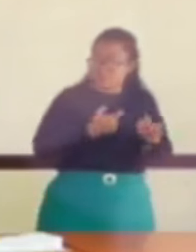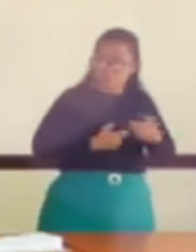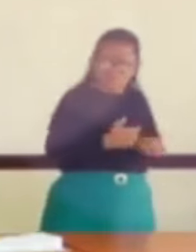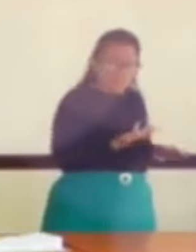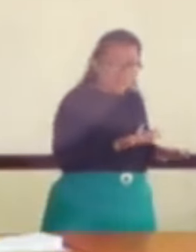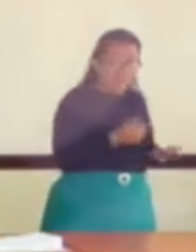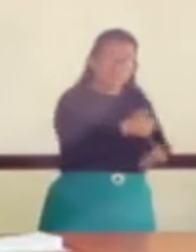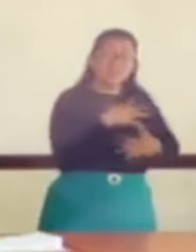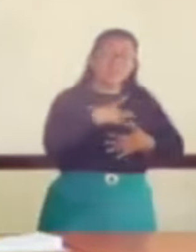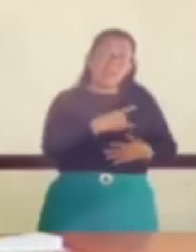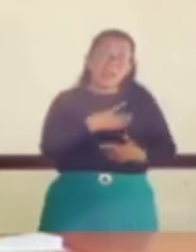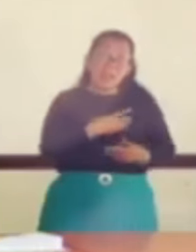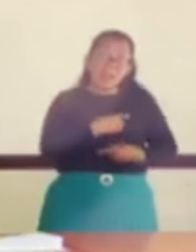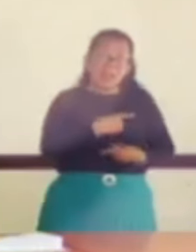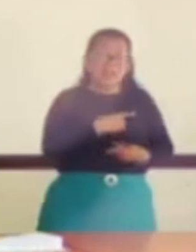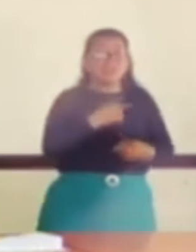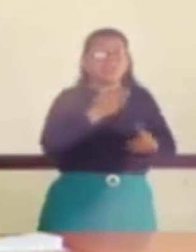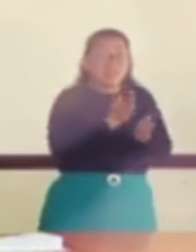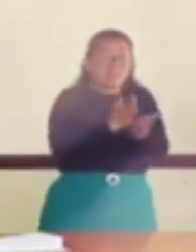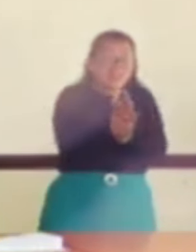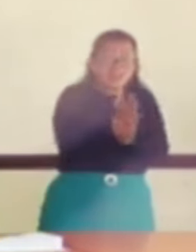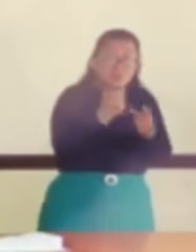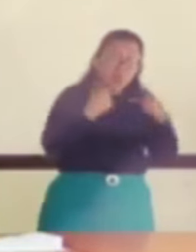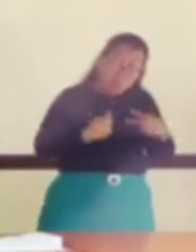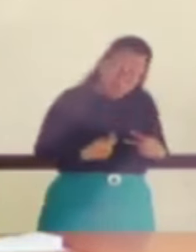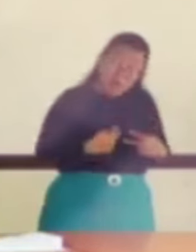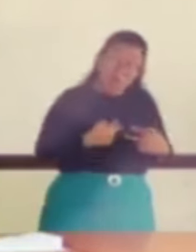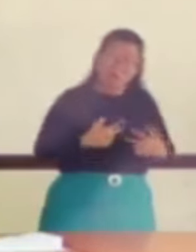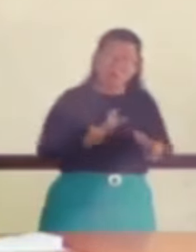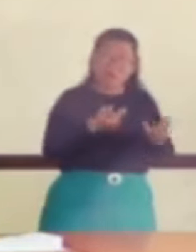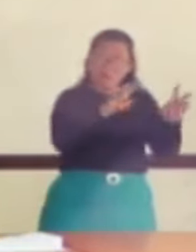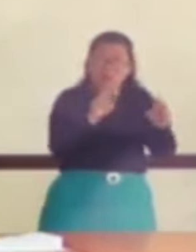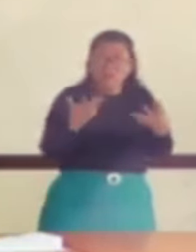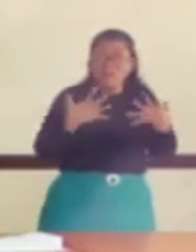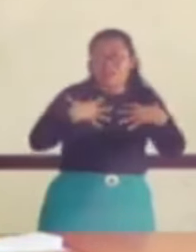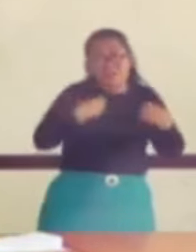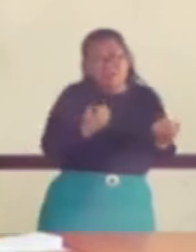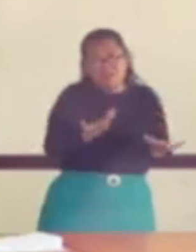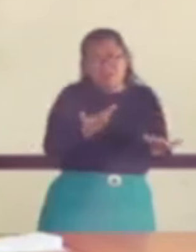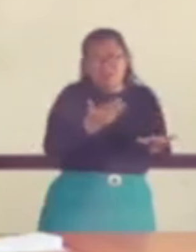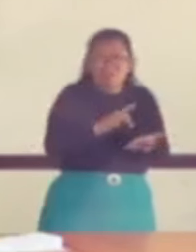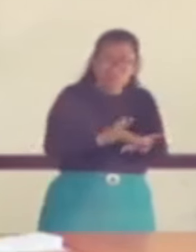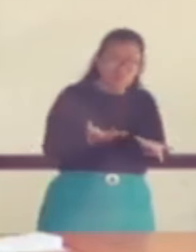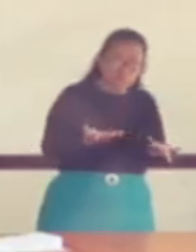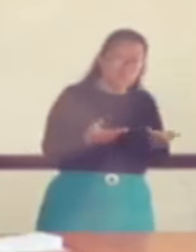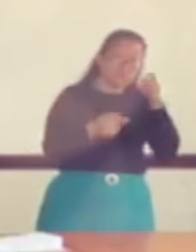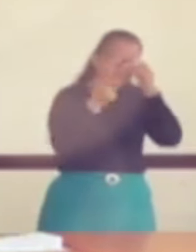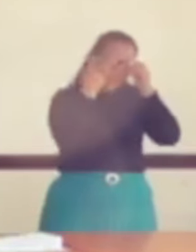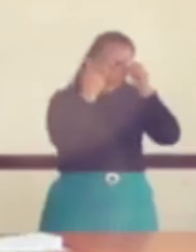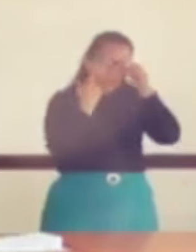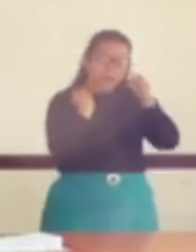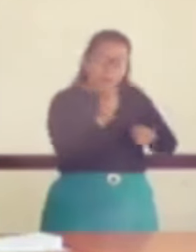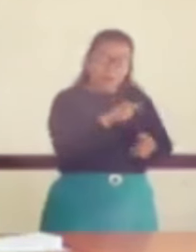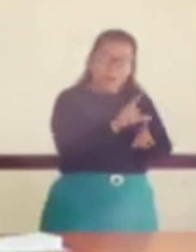que surge a un derecho humano, al derecho humano pues vital, fundamental, que es la salud. Entonces, entender que estas